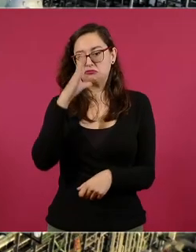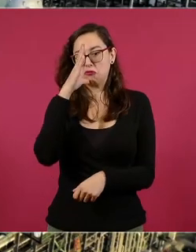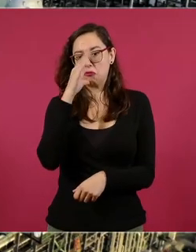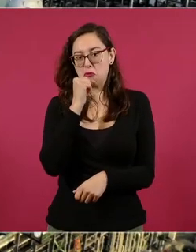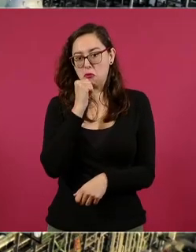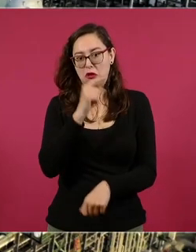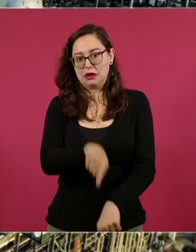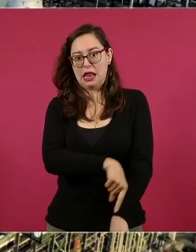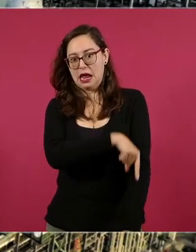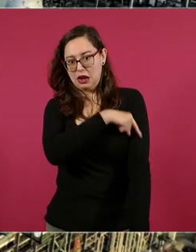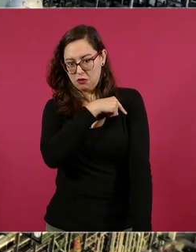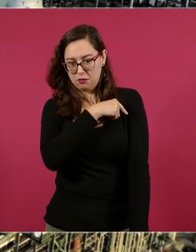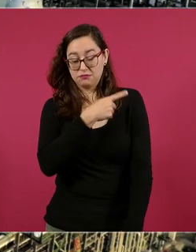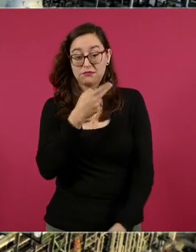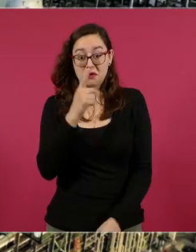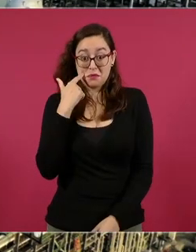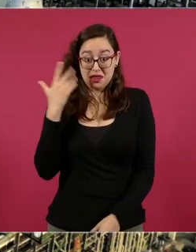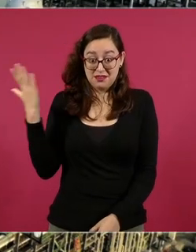miren todo esto.